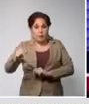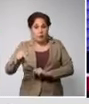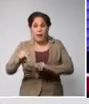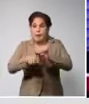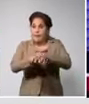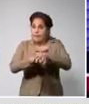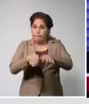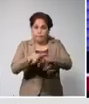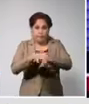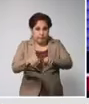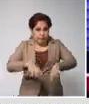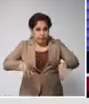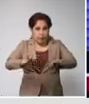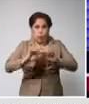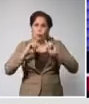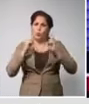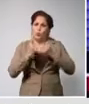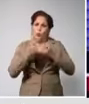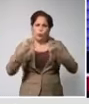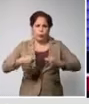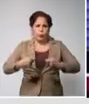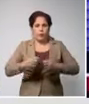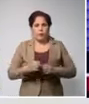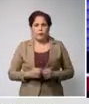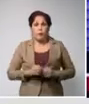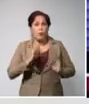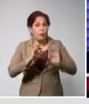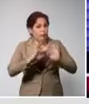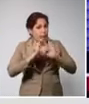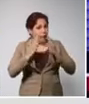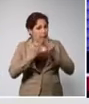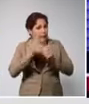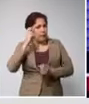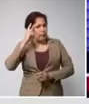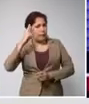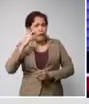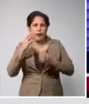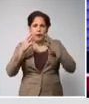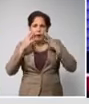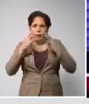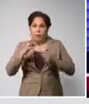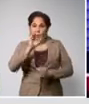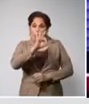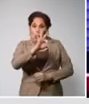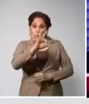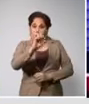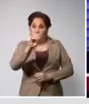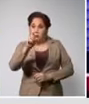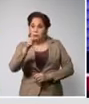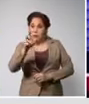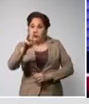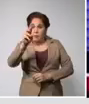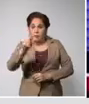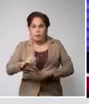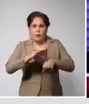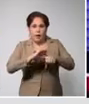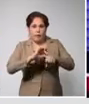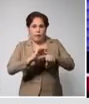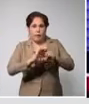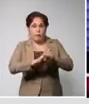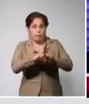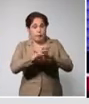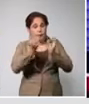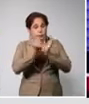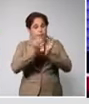desinfección frecuente de manos y superficies. Recuerde que en esta jornada 813 pacientes se diagnosticaron con